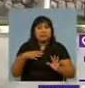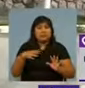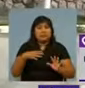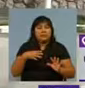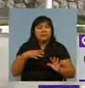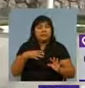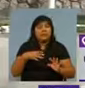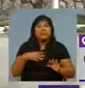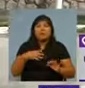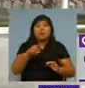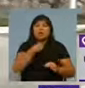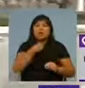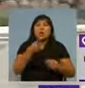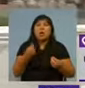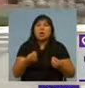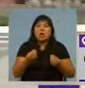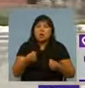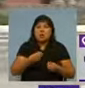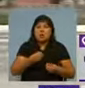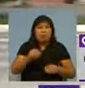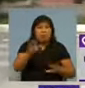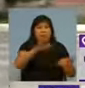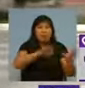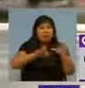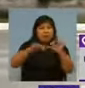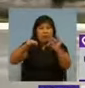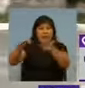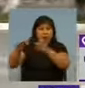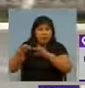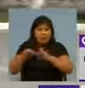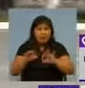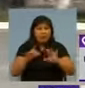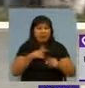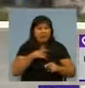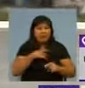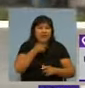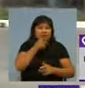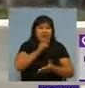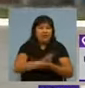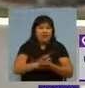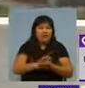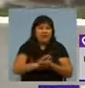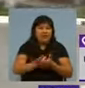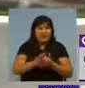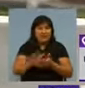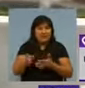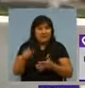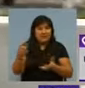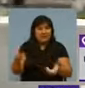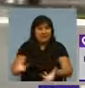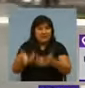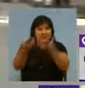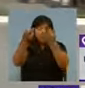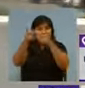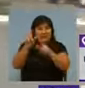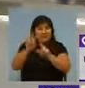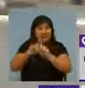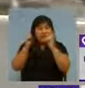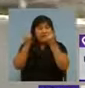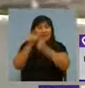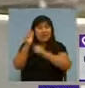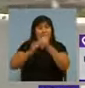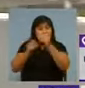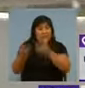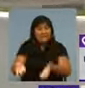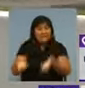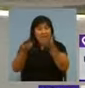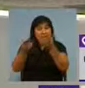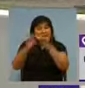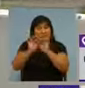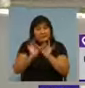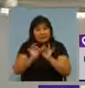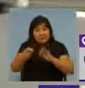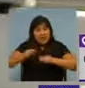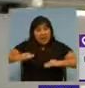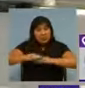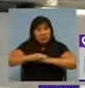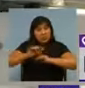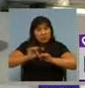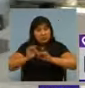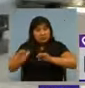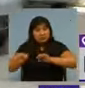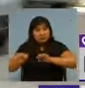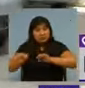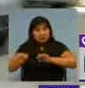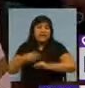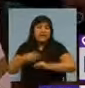ya se quiere instalar este crematorio al lado de la ruta. Es ilegal porque hay irregularidades